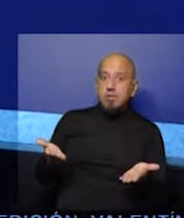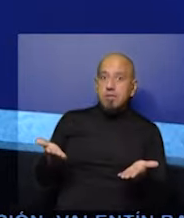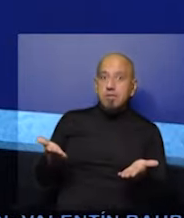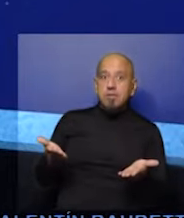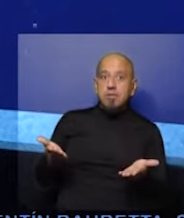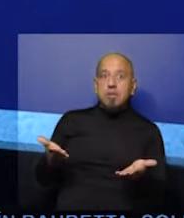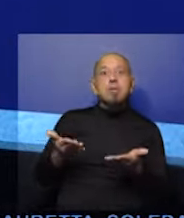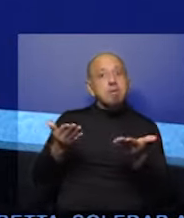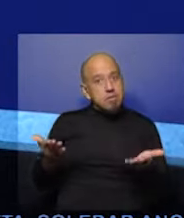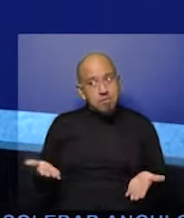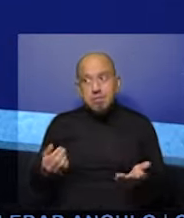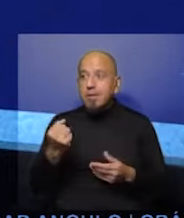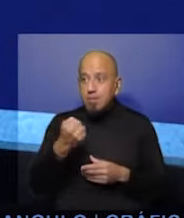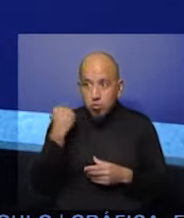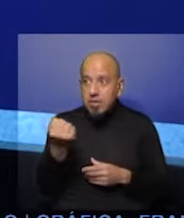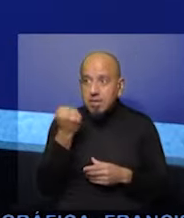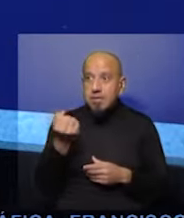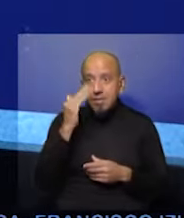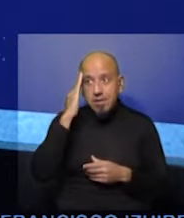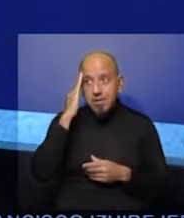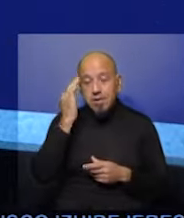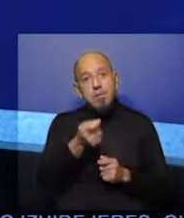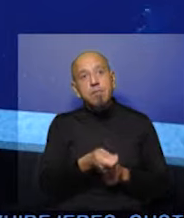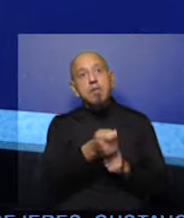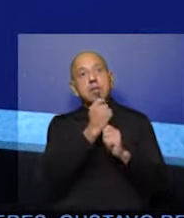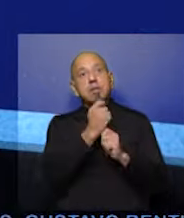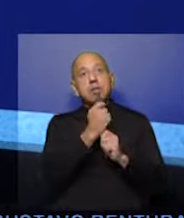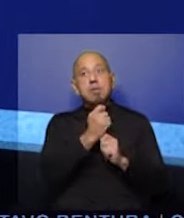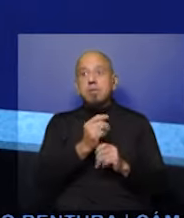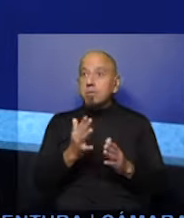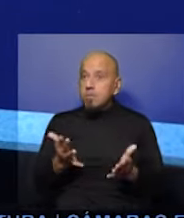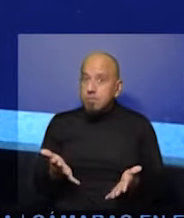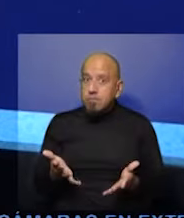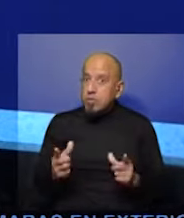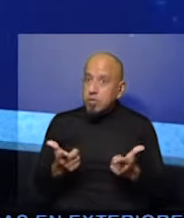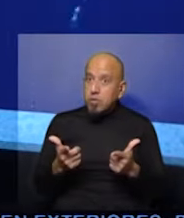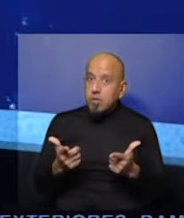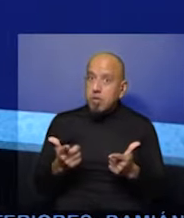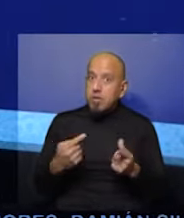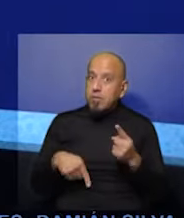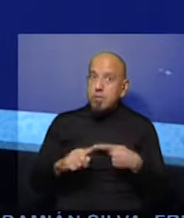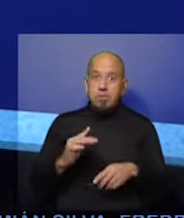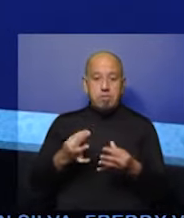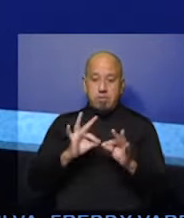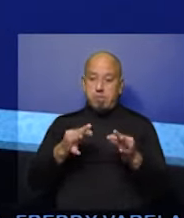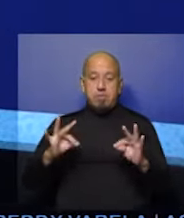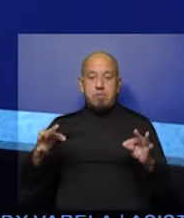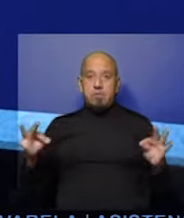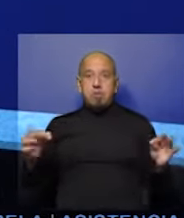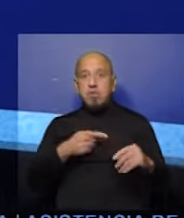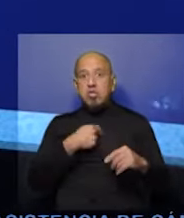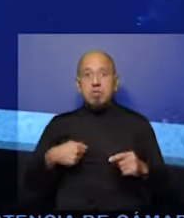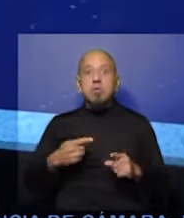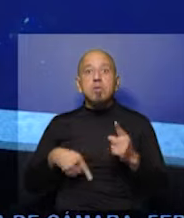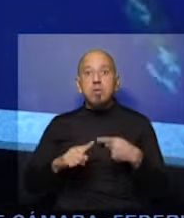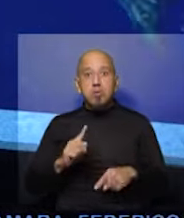Qué importante saber pescar si no está todo eso no me vengas con ningún proverbio y permitirme terminar